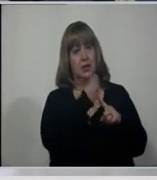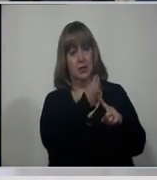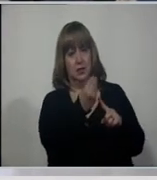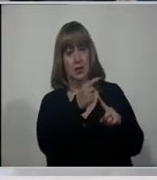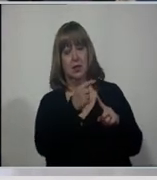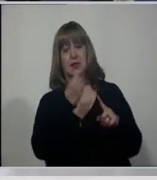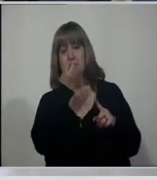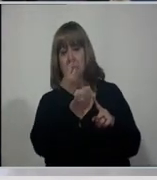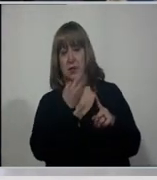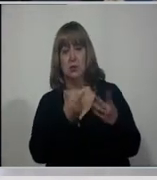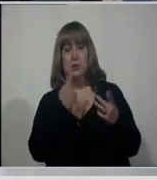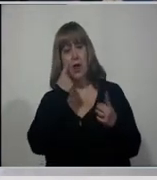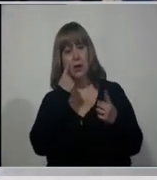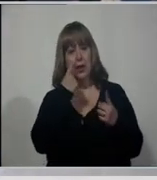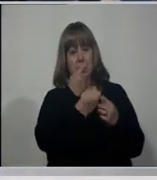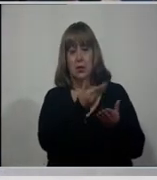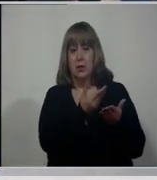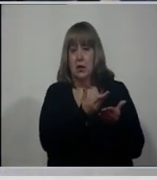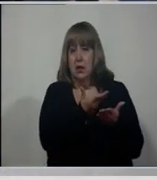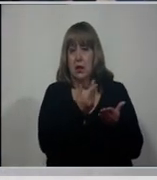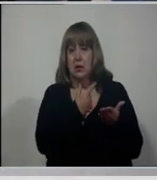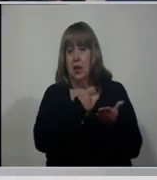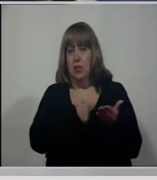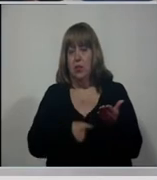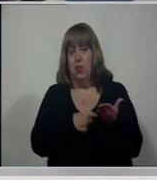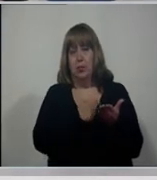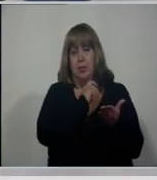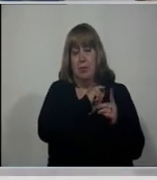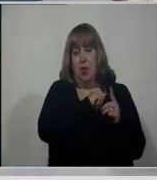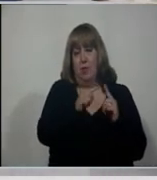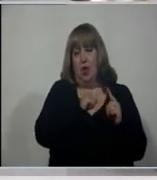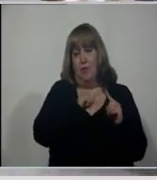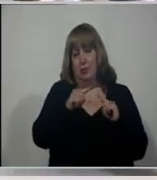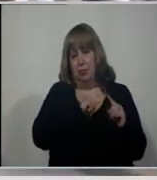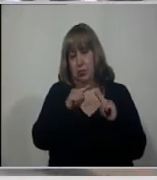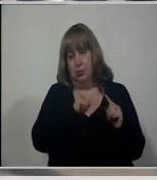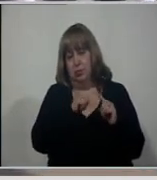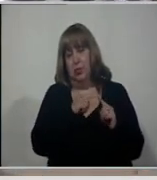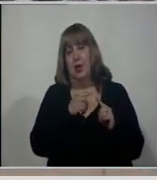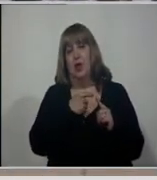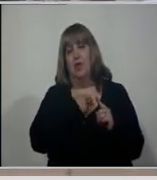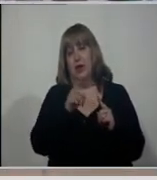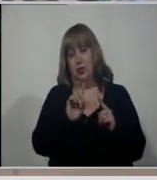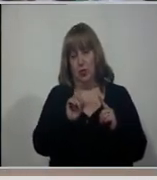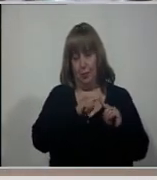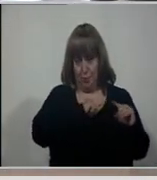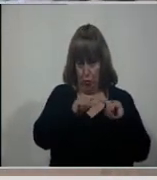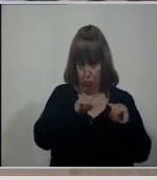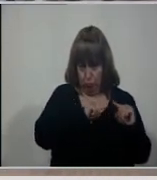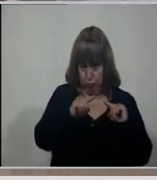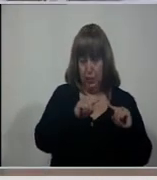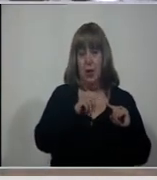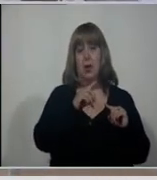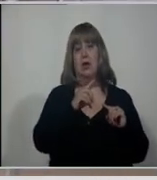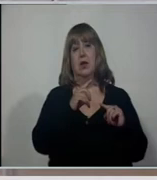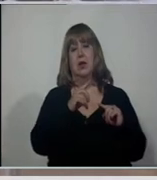santa rosa un intendente que gobernó la comuna durante una década casi una década está como ustedes